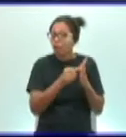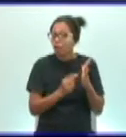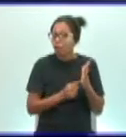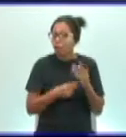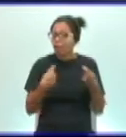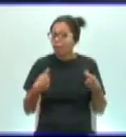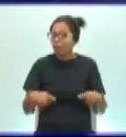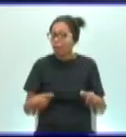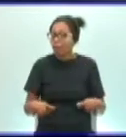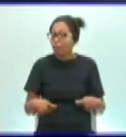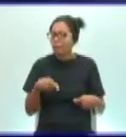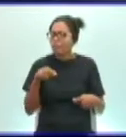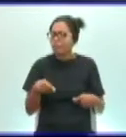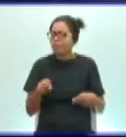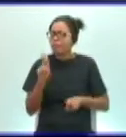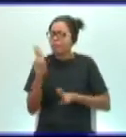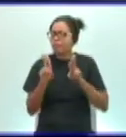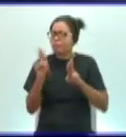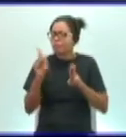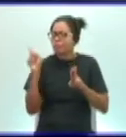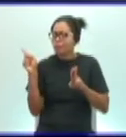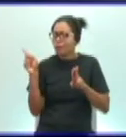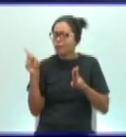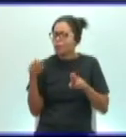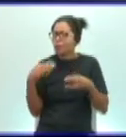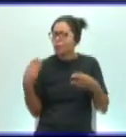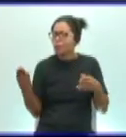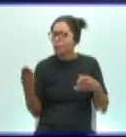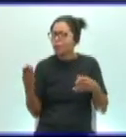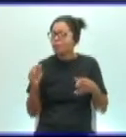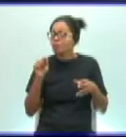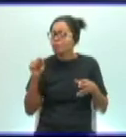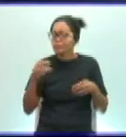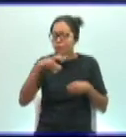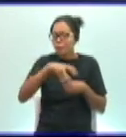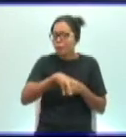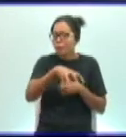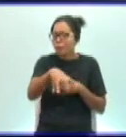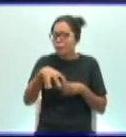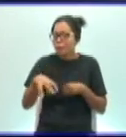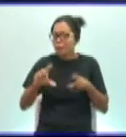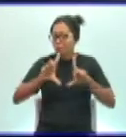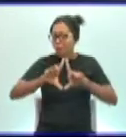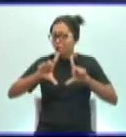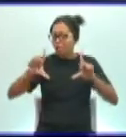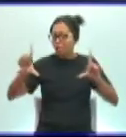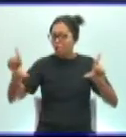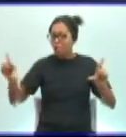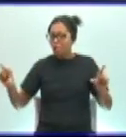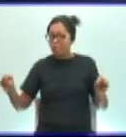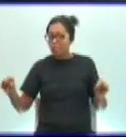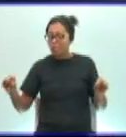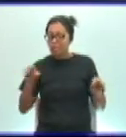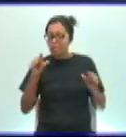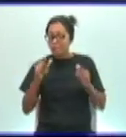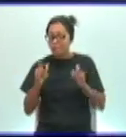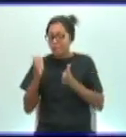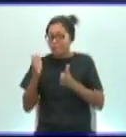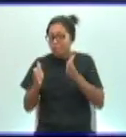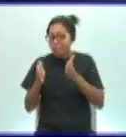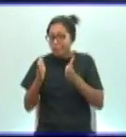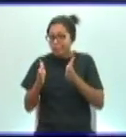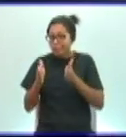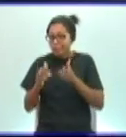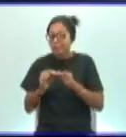Pedrero? Ubicamos primero geográficamente. El Pedrero es una localidad en la zona del Escambray, en la región central del país.